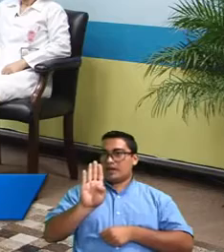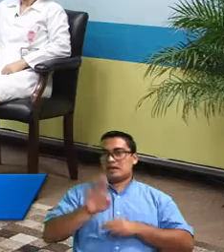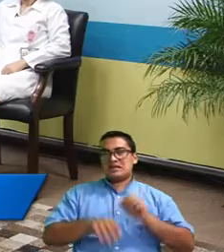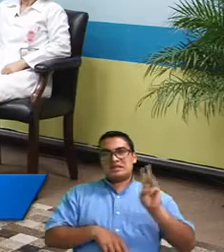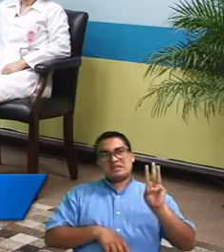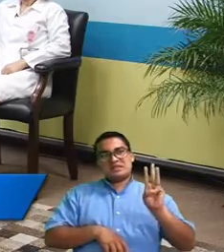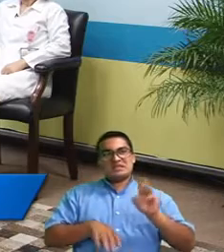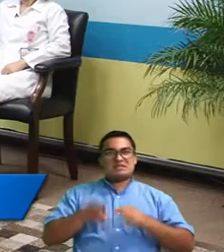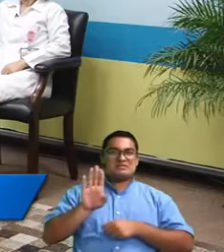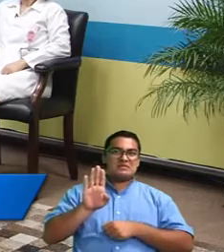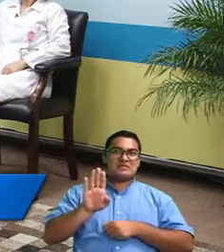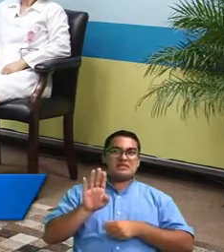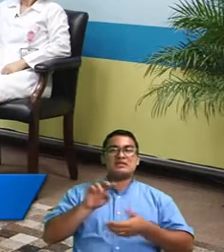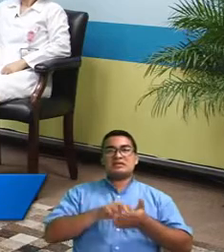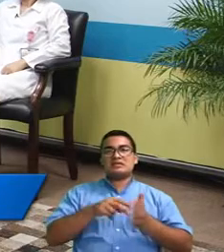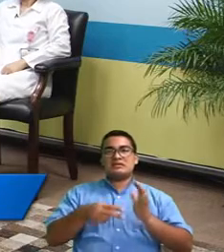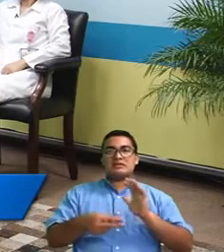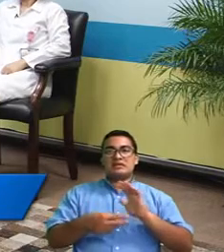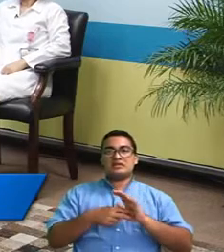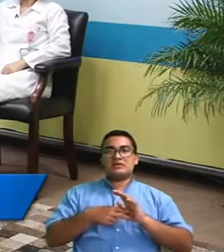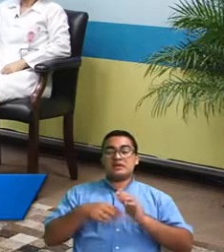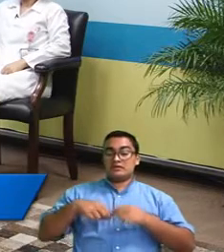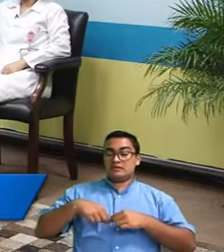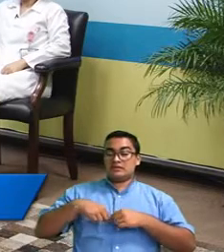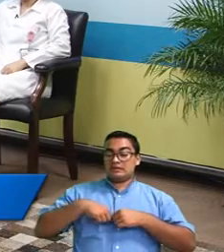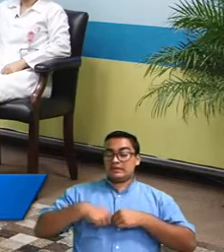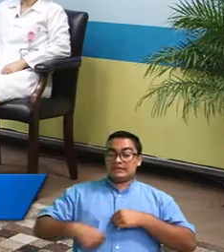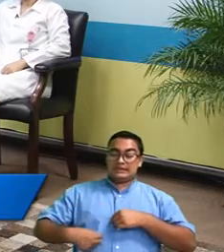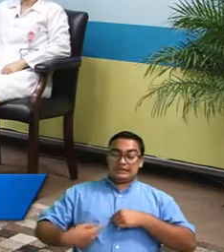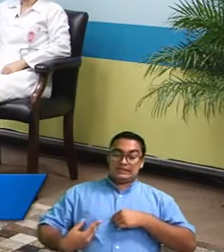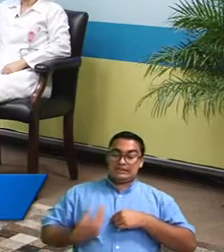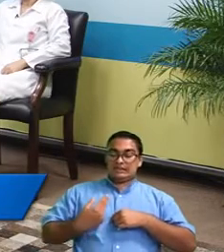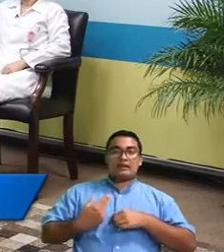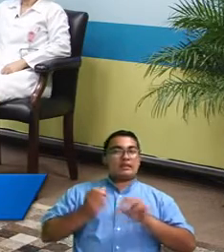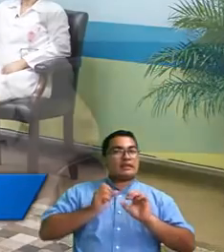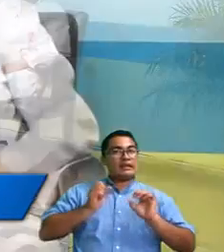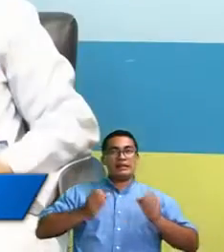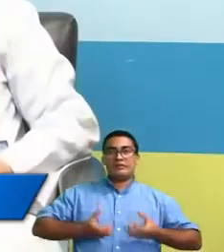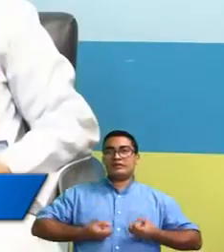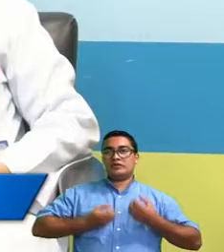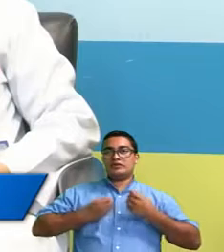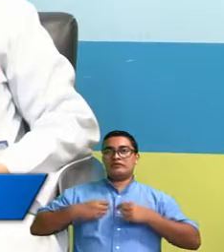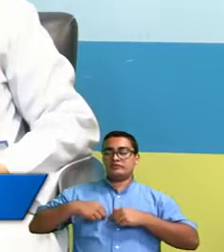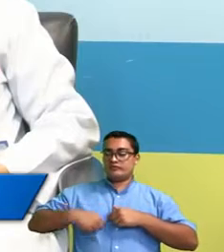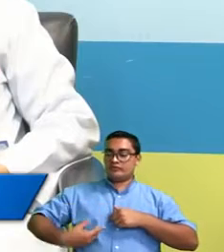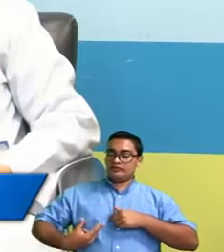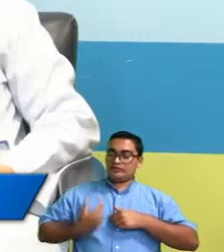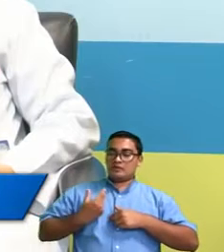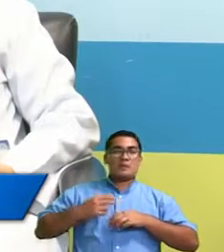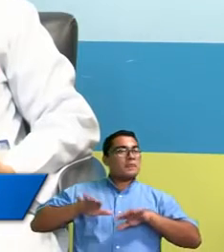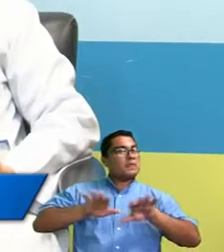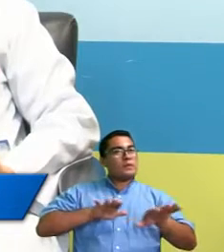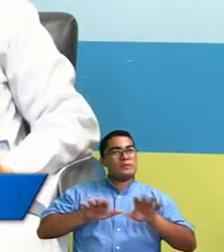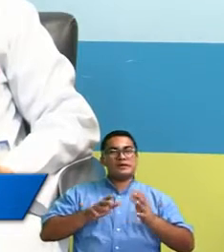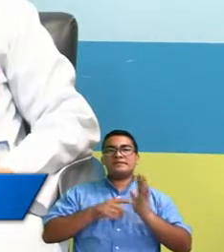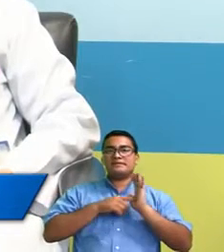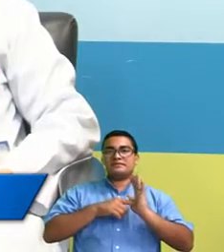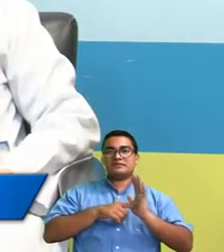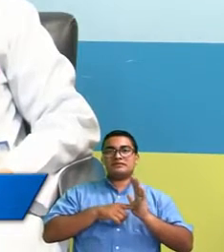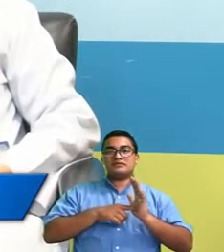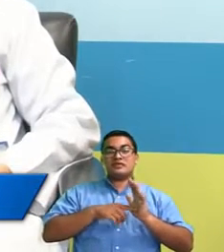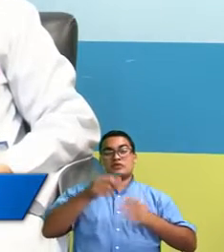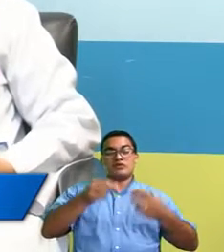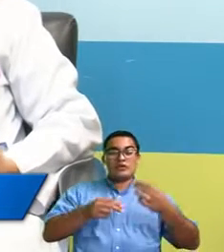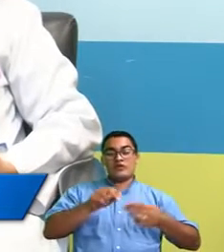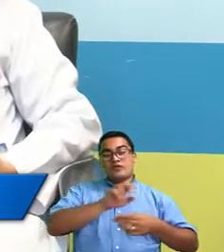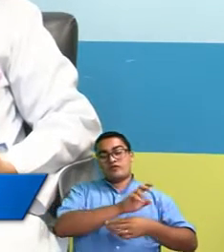Eso significa que no son etapas quirúrgicas, son etapas que le llamamos localmente avanzada. La etapa avanzada es la etapa 4,